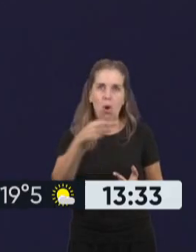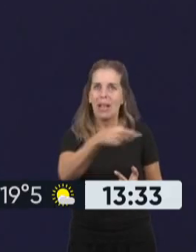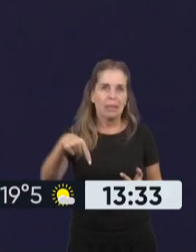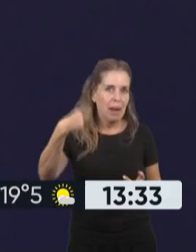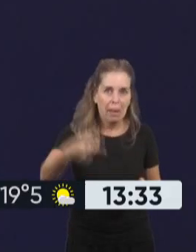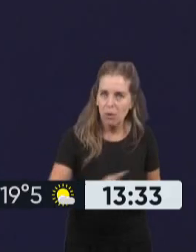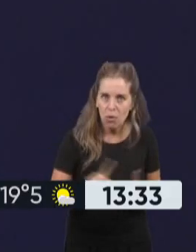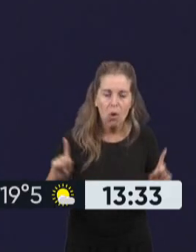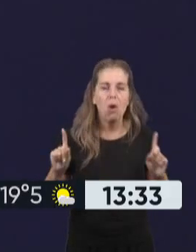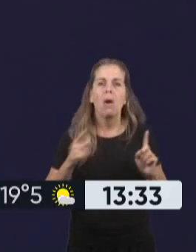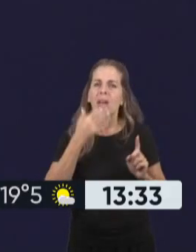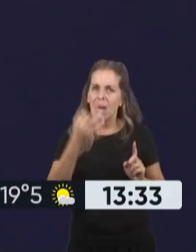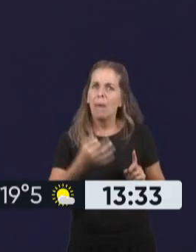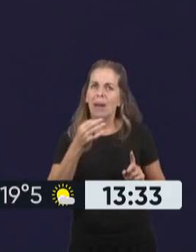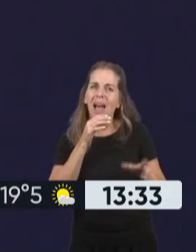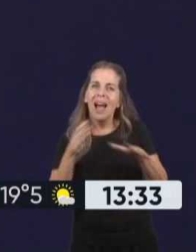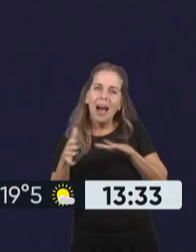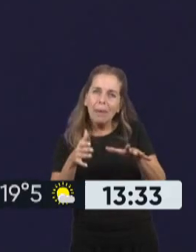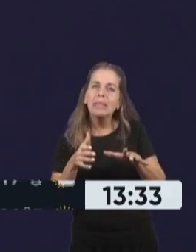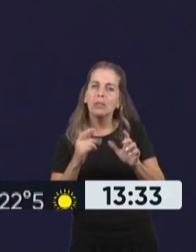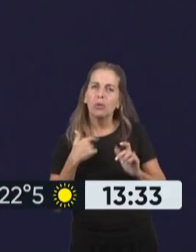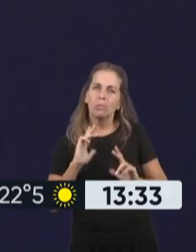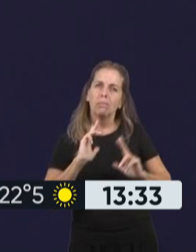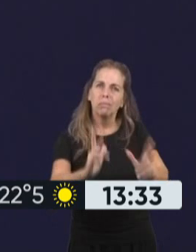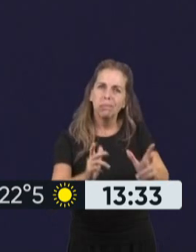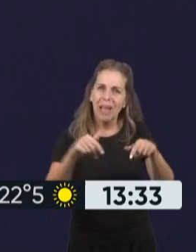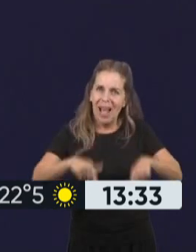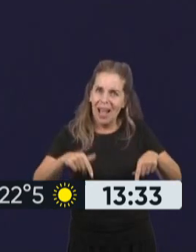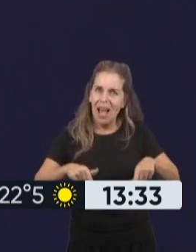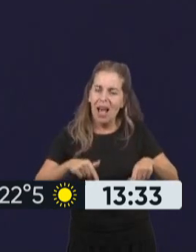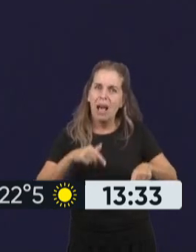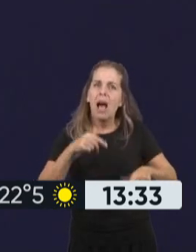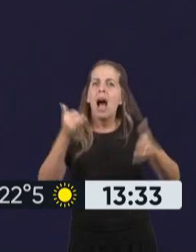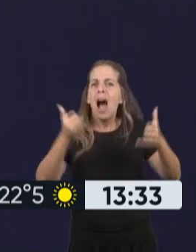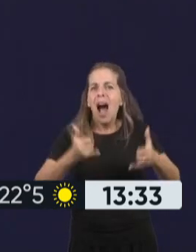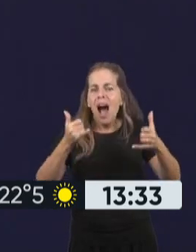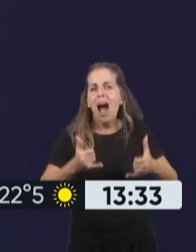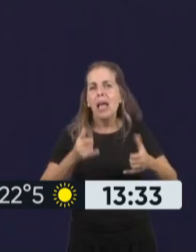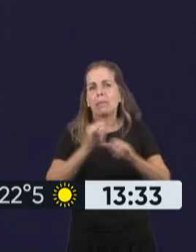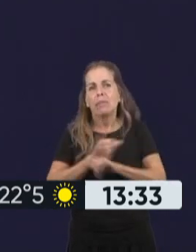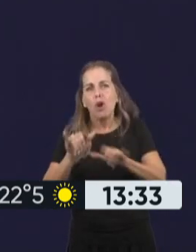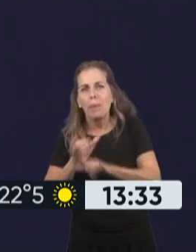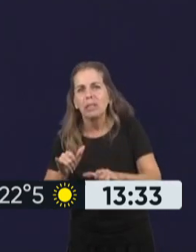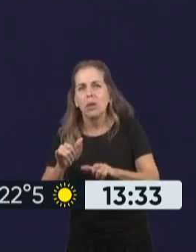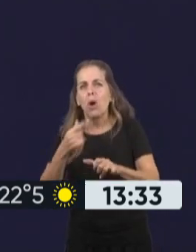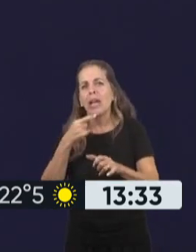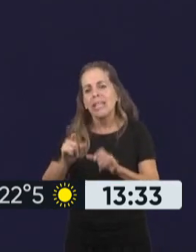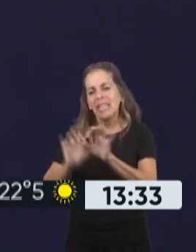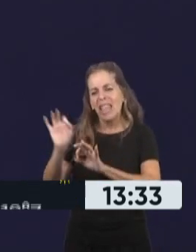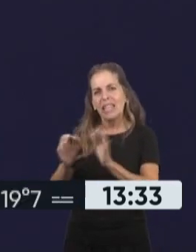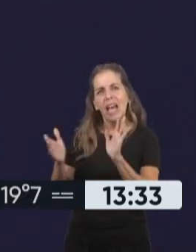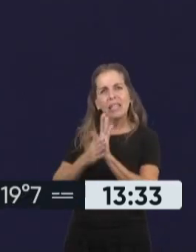Es cierto que cada tanto en los grupos, de hecho yo se los he comentado acá, salen algunas gacetillas con detalles del acuerdo, es todo